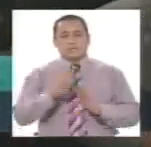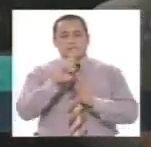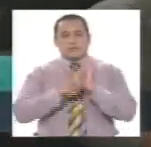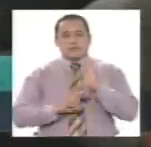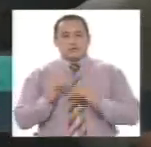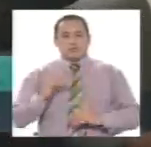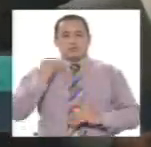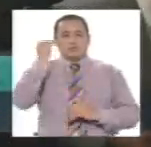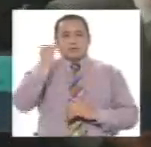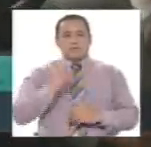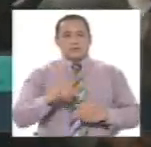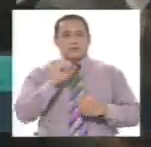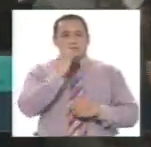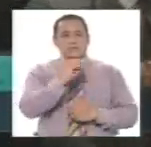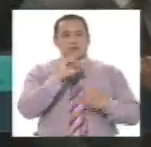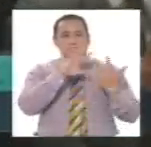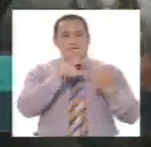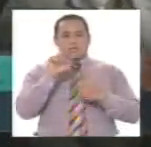Resolución Suprema número